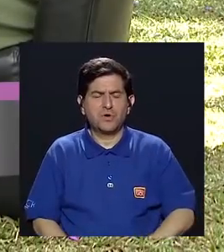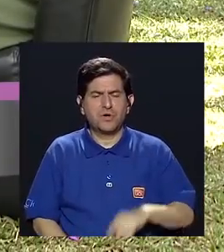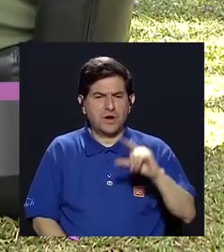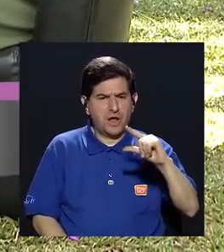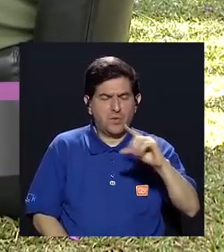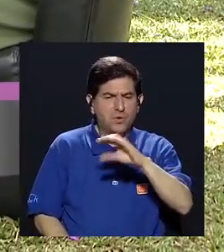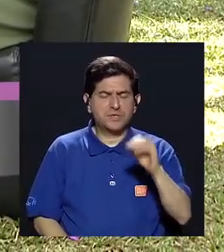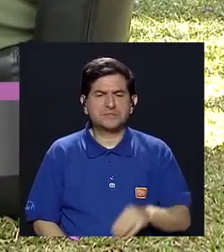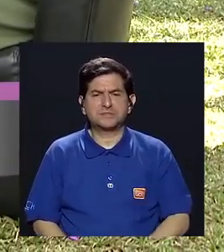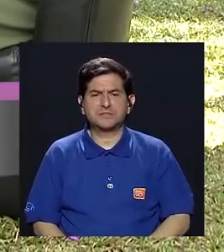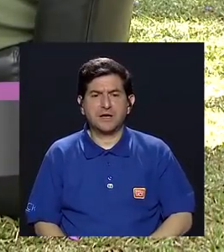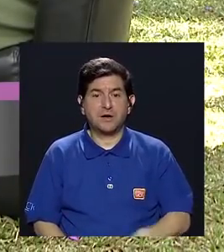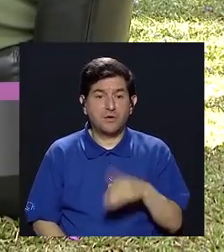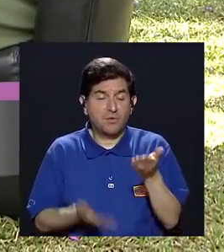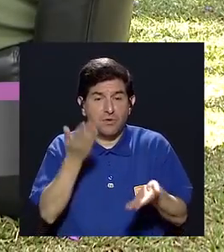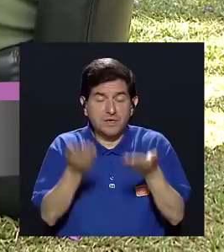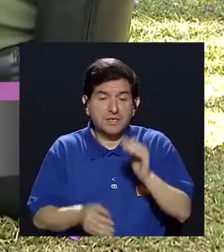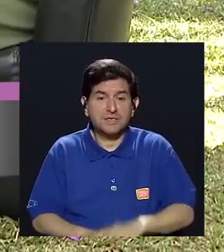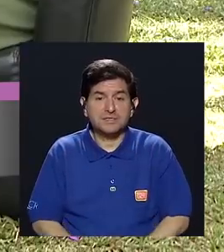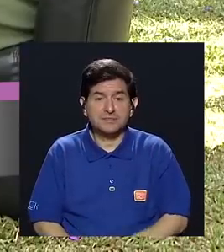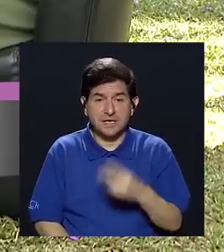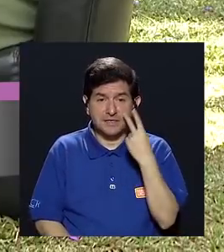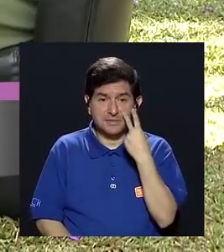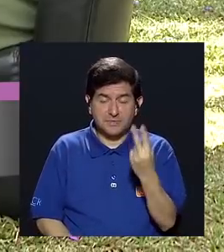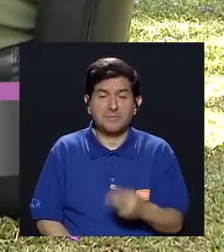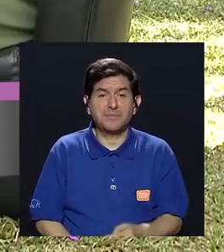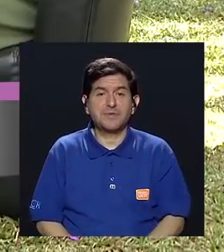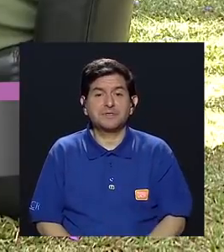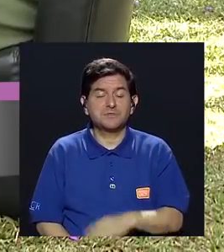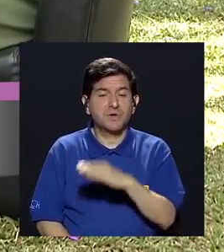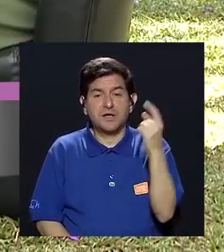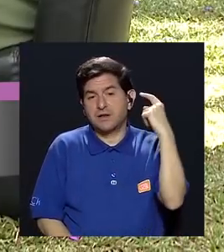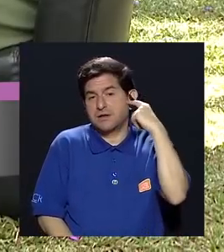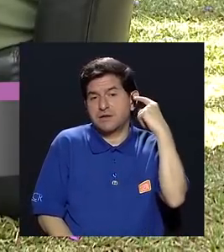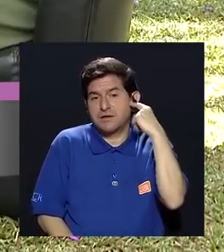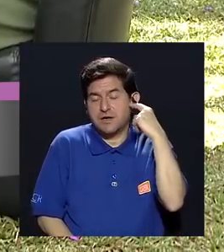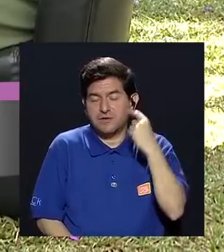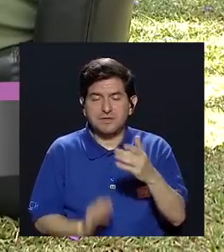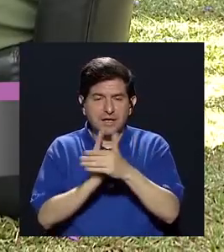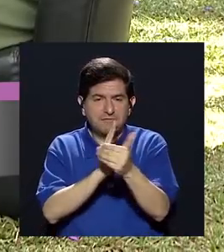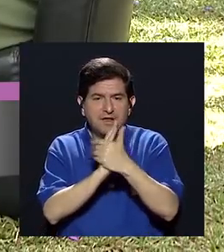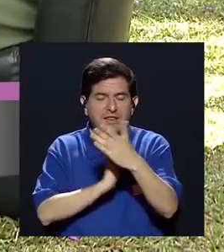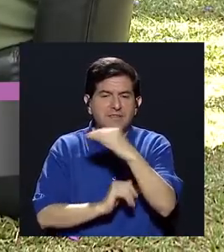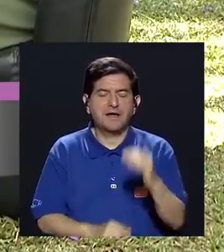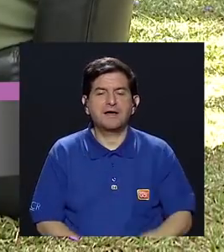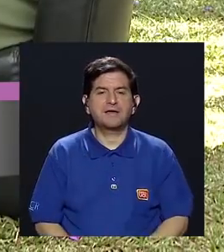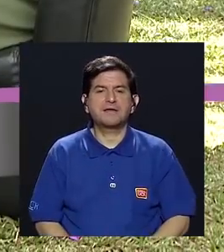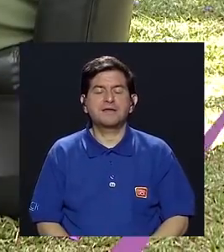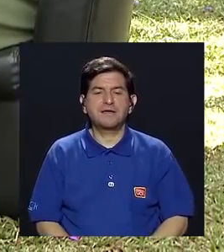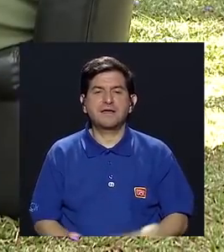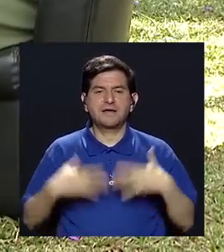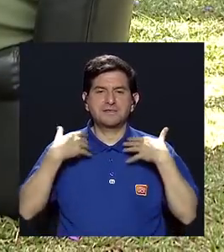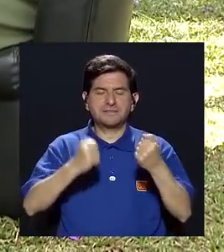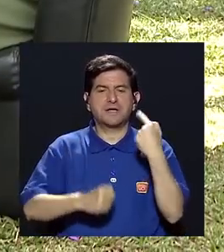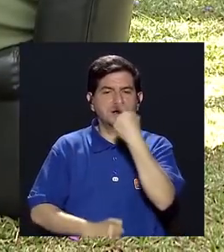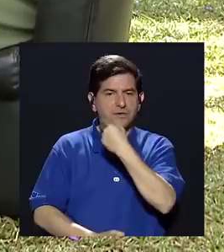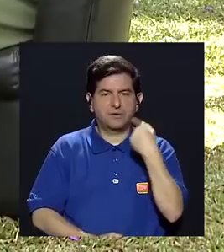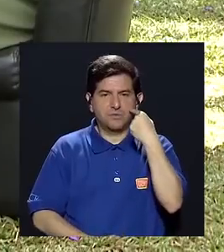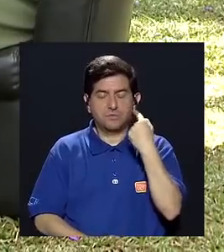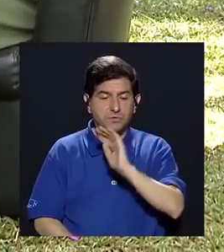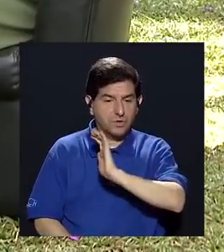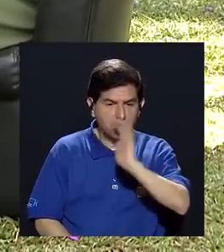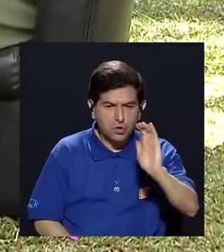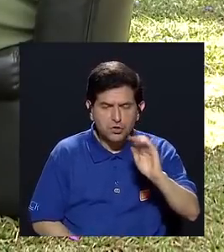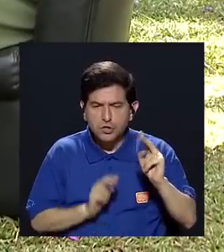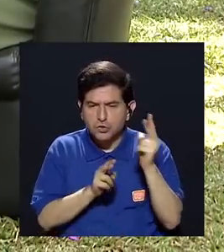fina. También hacemos evaluación de la agudeza visual, de la agudeza auditiva y salud oral. Entonces, todos estos